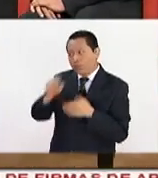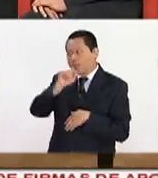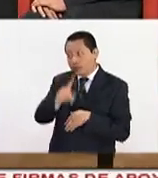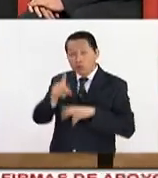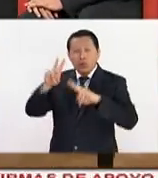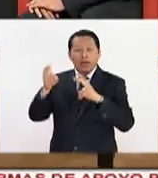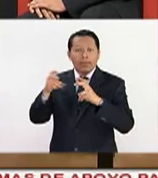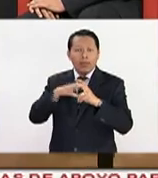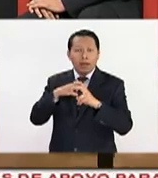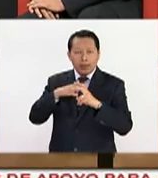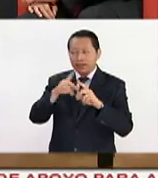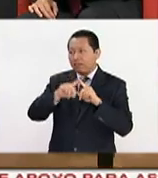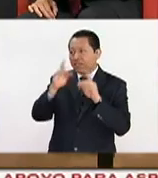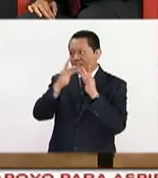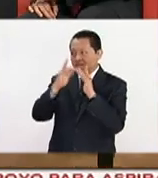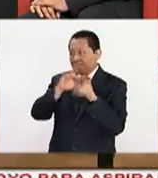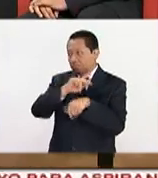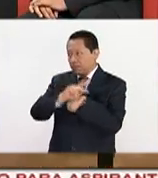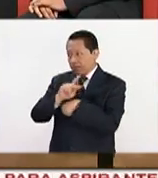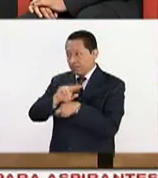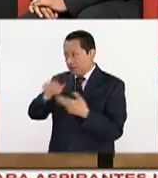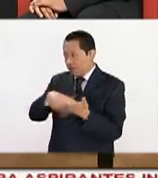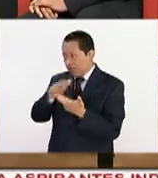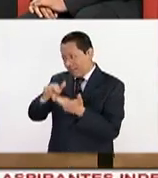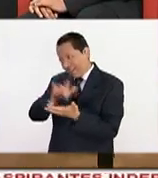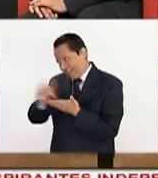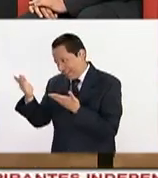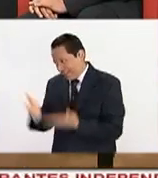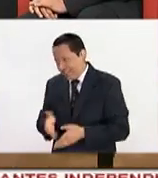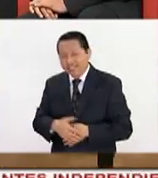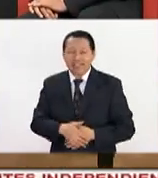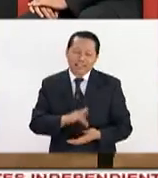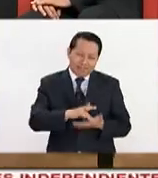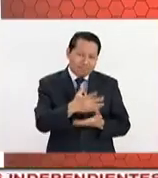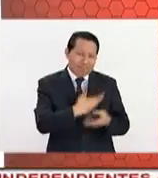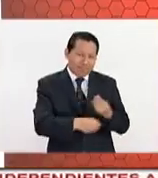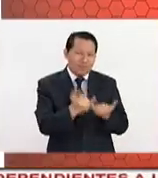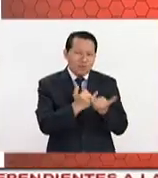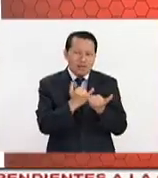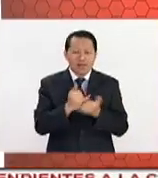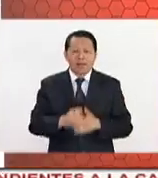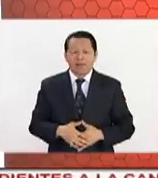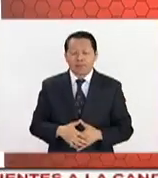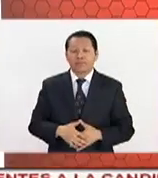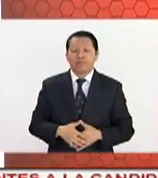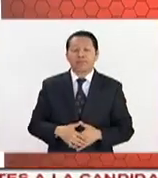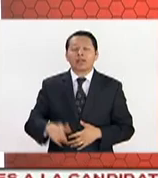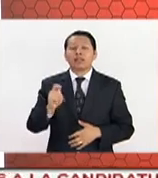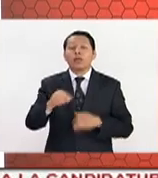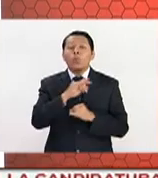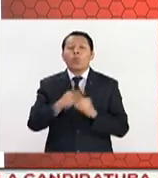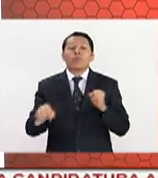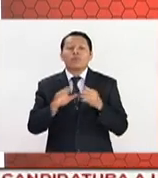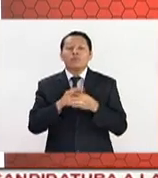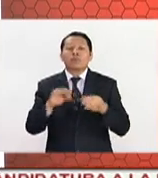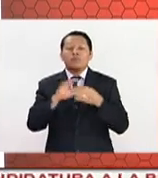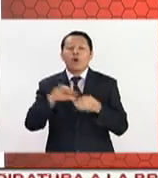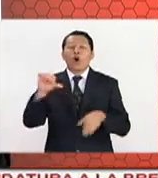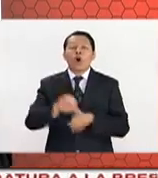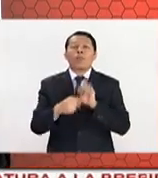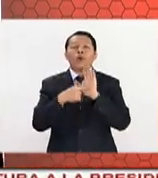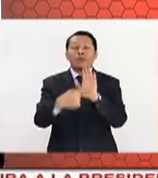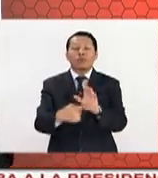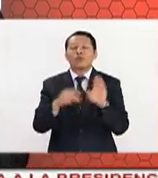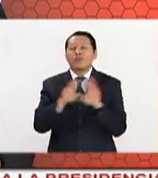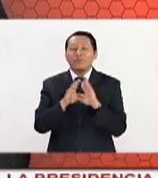en materia bilateral y, por supuesto, regional. Gracias por estar con nosotros. Muchas gracias. Y en la última entrega, hoy le presentamos la